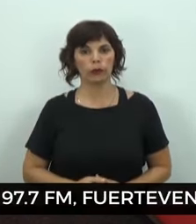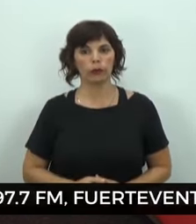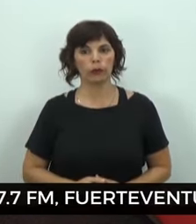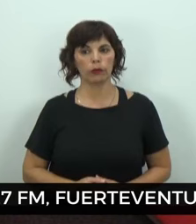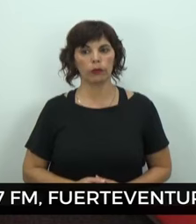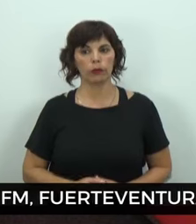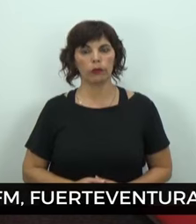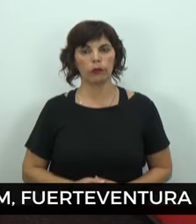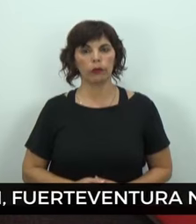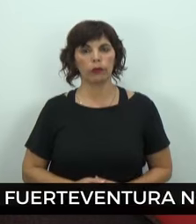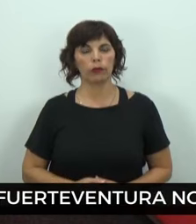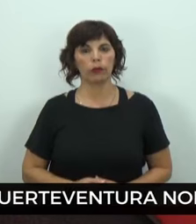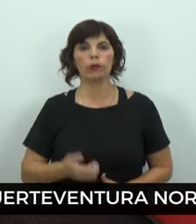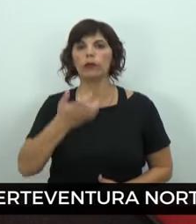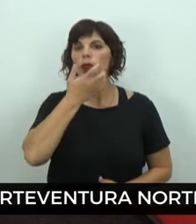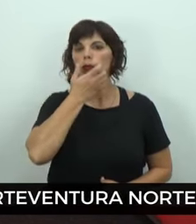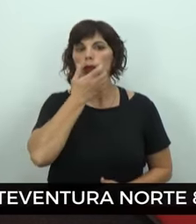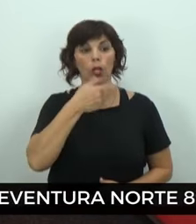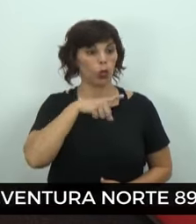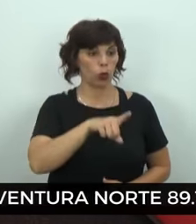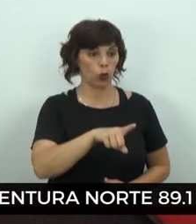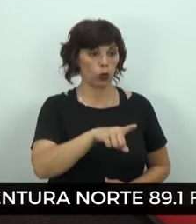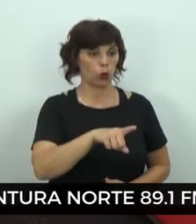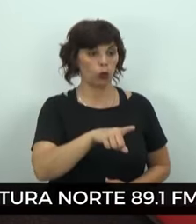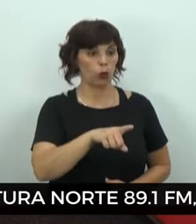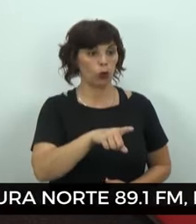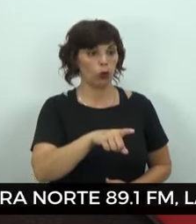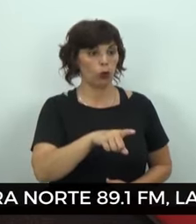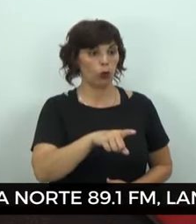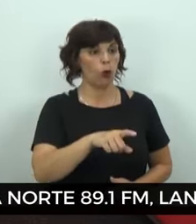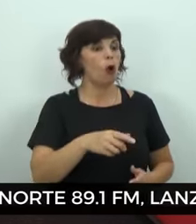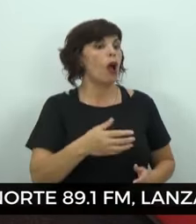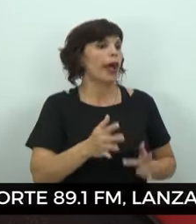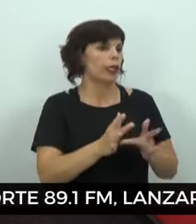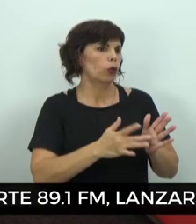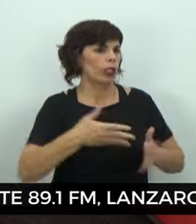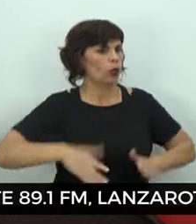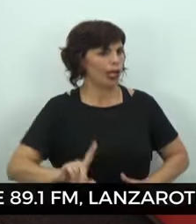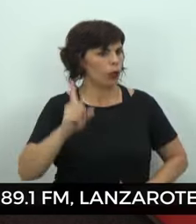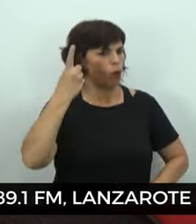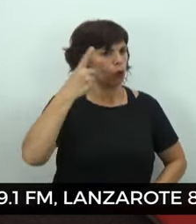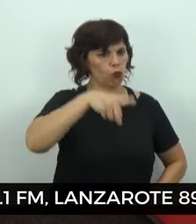Si no crees que Jesucristo es el Hijo de Dios,